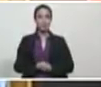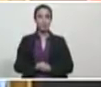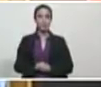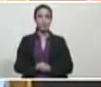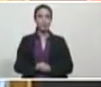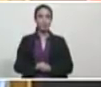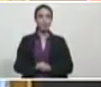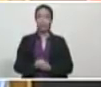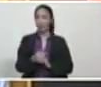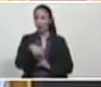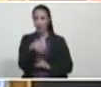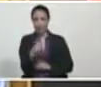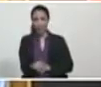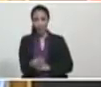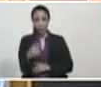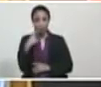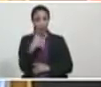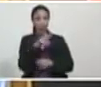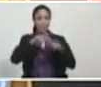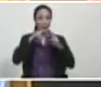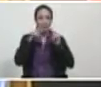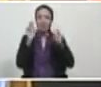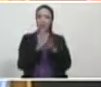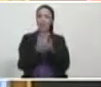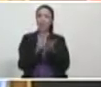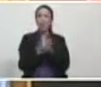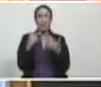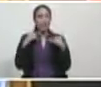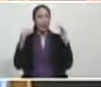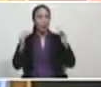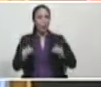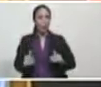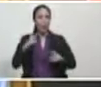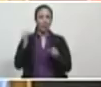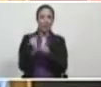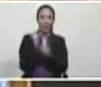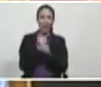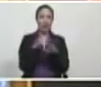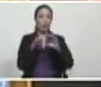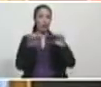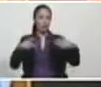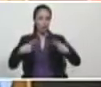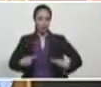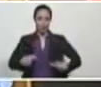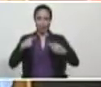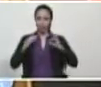Venezuela tiene derecho a la paz, a la tranquilidad, a la prosperidad, al trabajo, a la educación, a la vida.